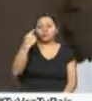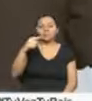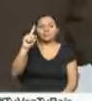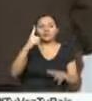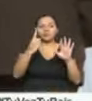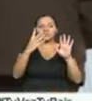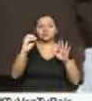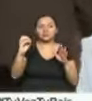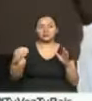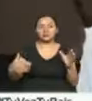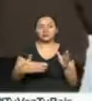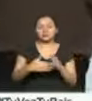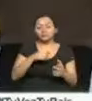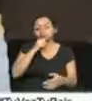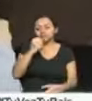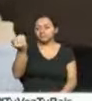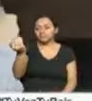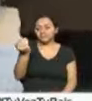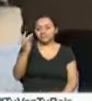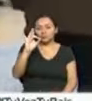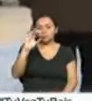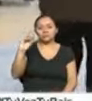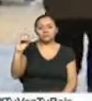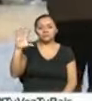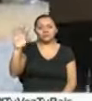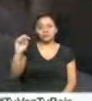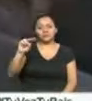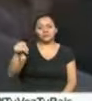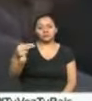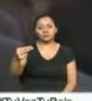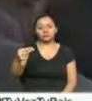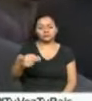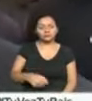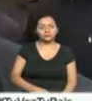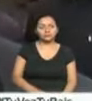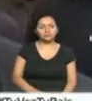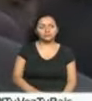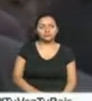1.600.000 pensionistas que cobran menos de 850 euros al mes.